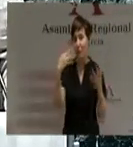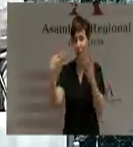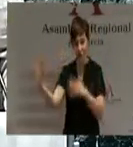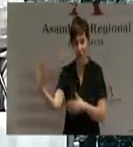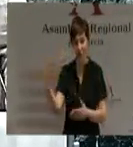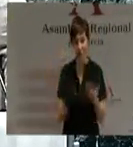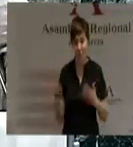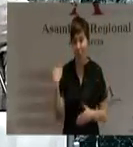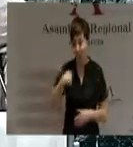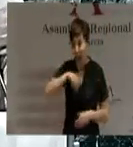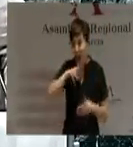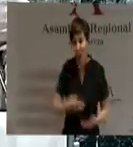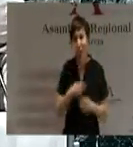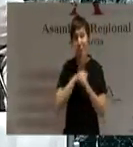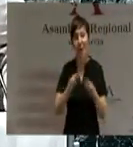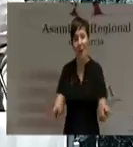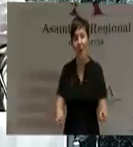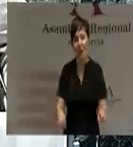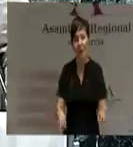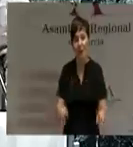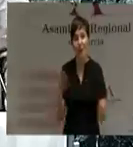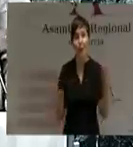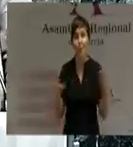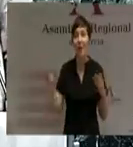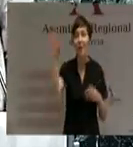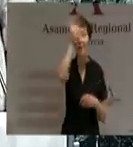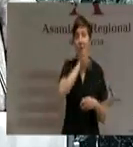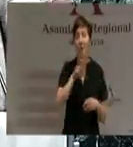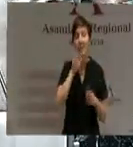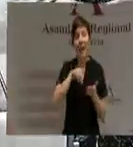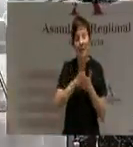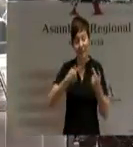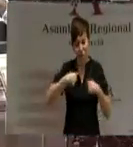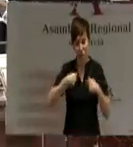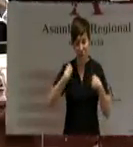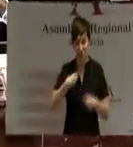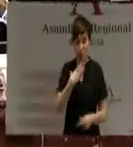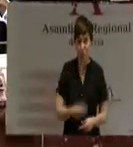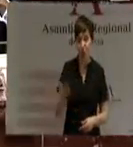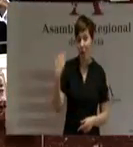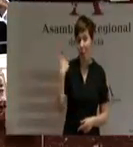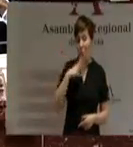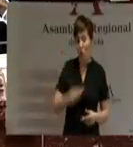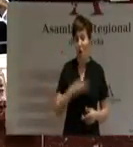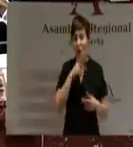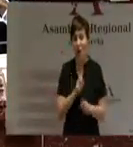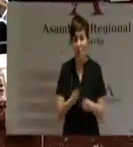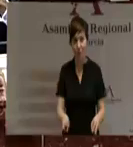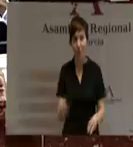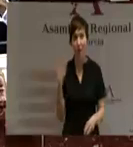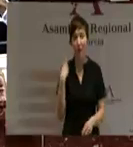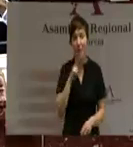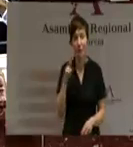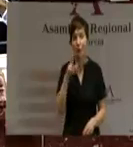Comparativamente. Comparativamente con otras regiones y con nosotros mismos. Teníamos un 22% de paro y tenemos un 29% de